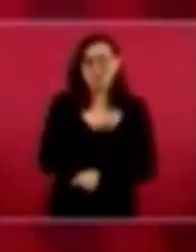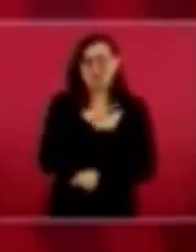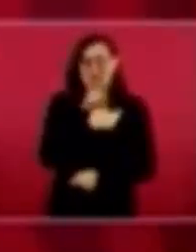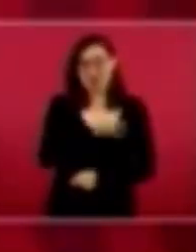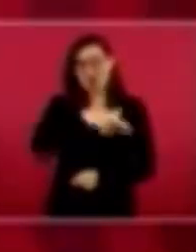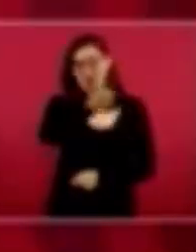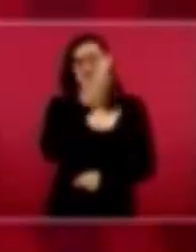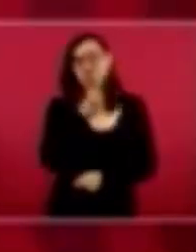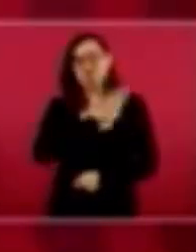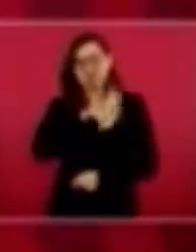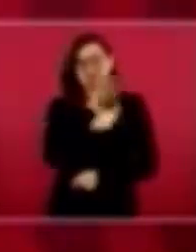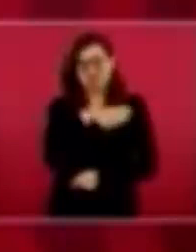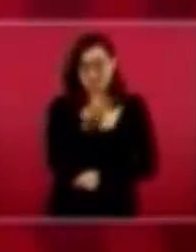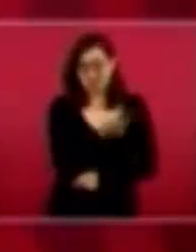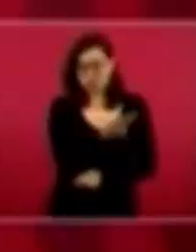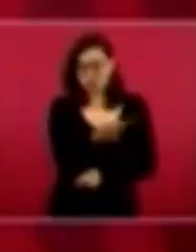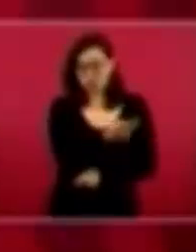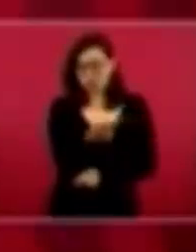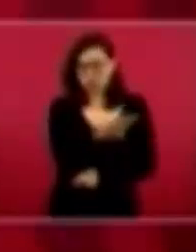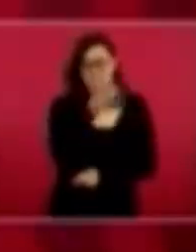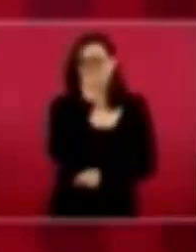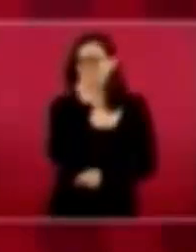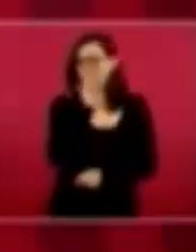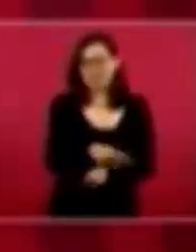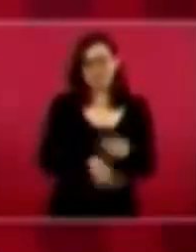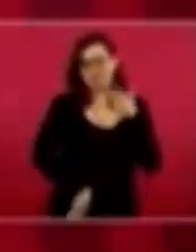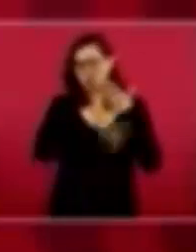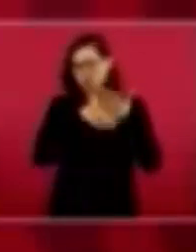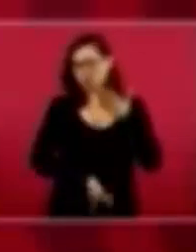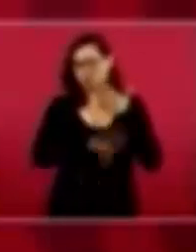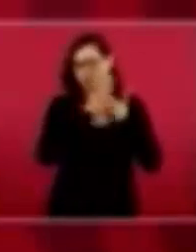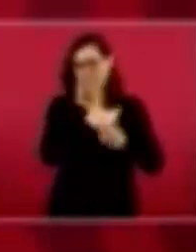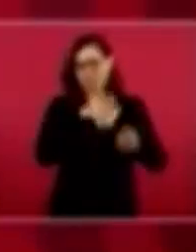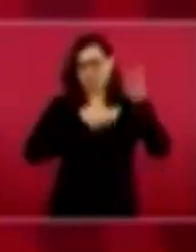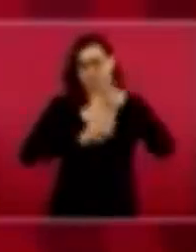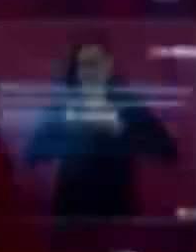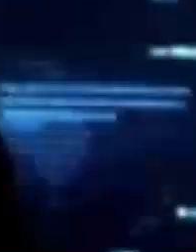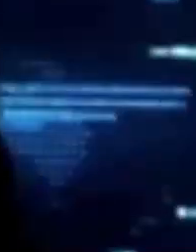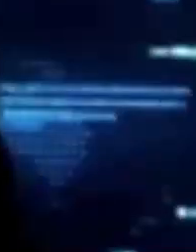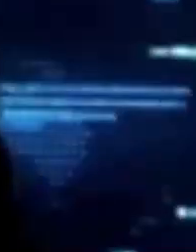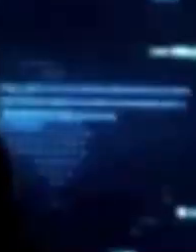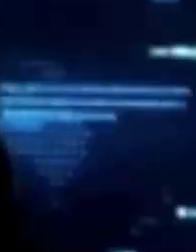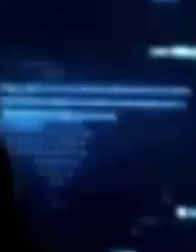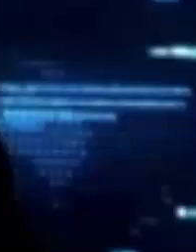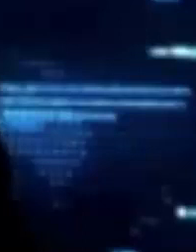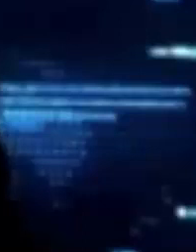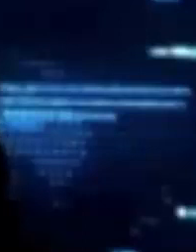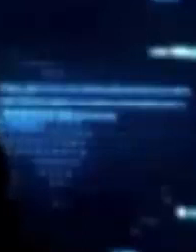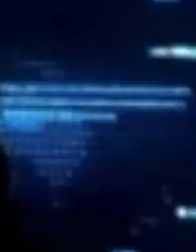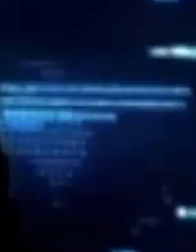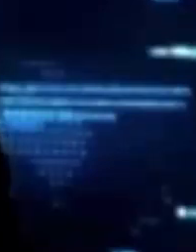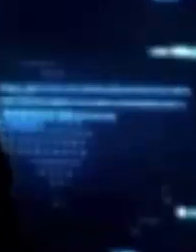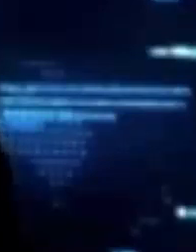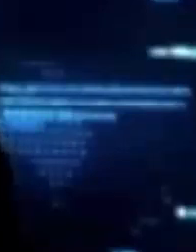el señalamiento que hizo Muñoz Ledo al presidente López Obrador. Gracias, Carlos. Gracias por tu lectura, por